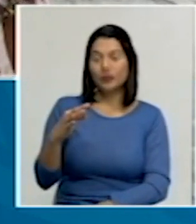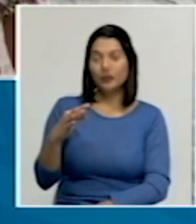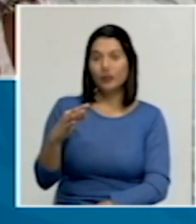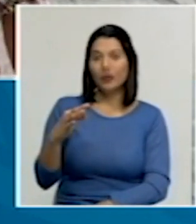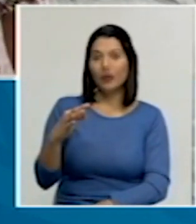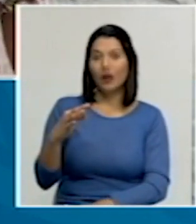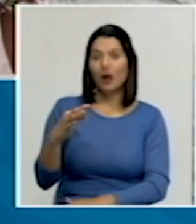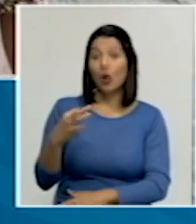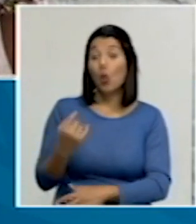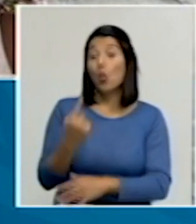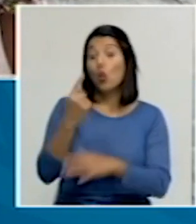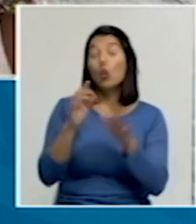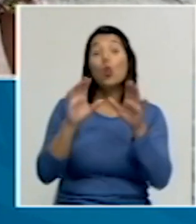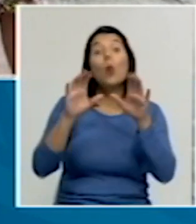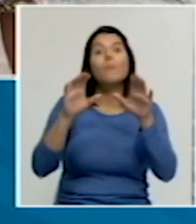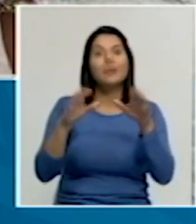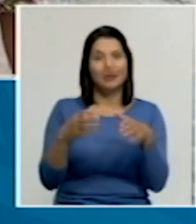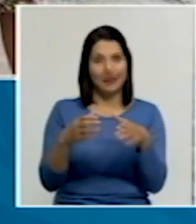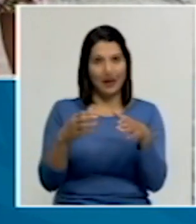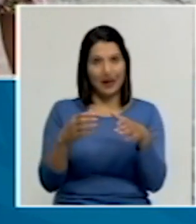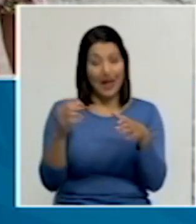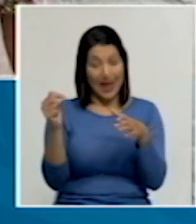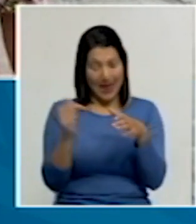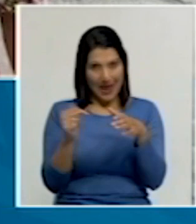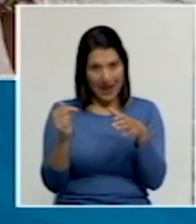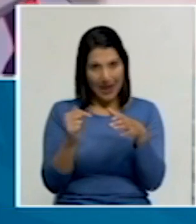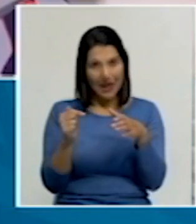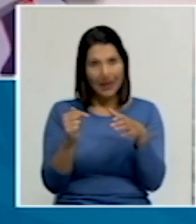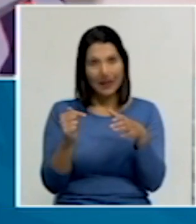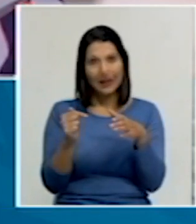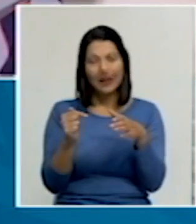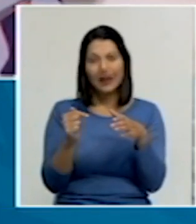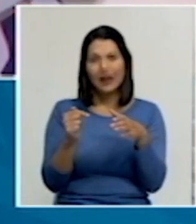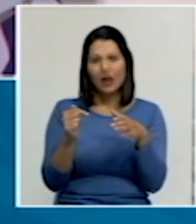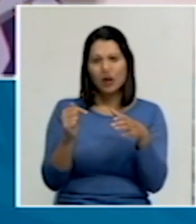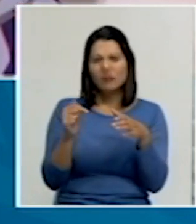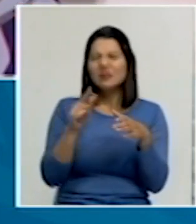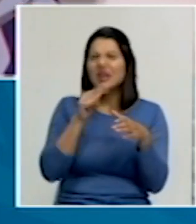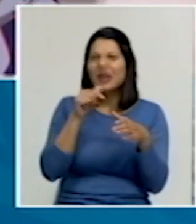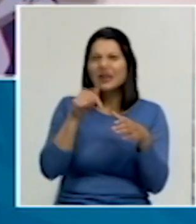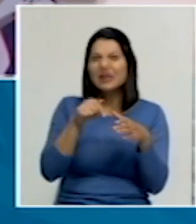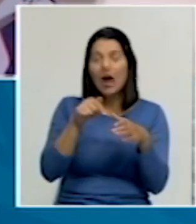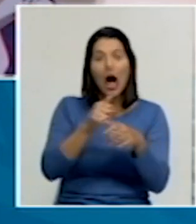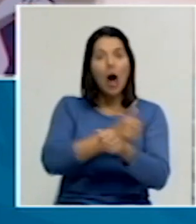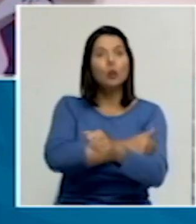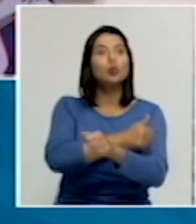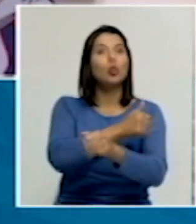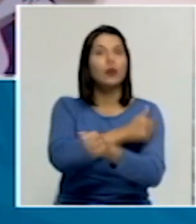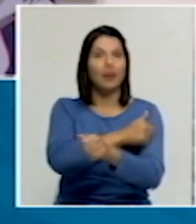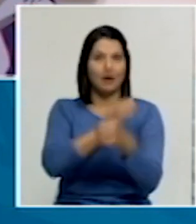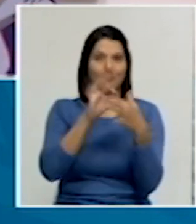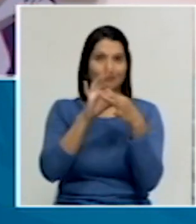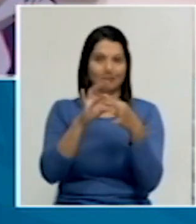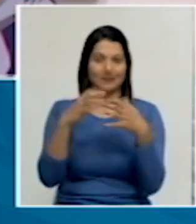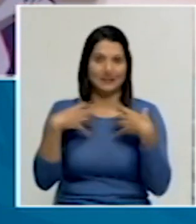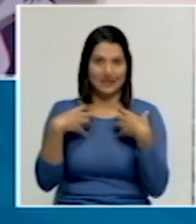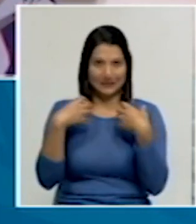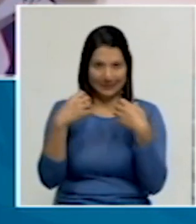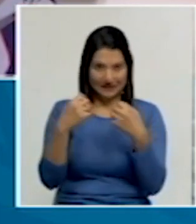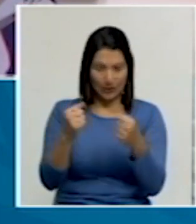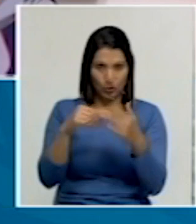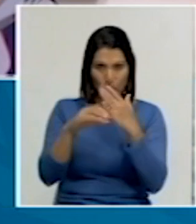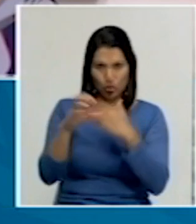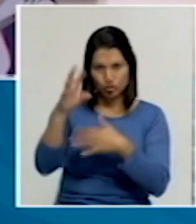hubo un comité consultivo con autoridades sanitarias de este país que merecen todo